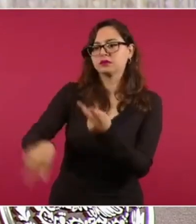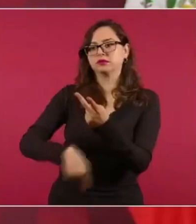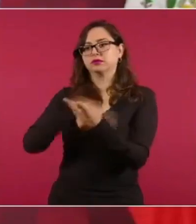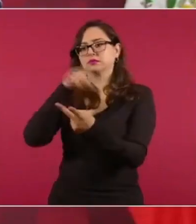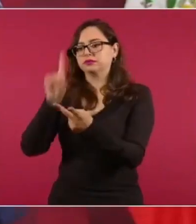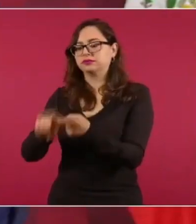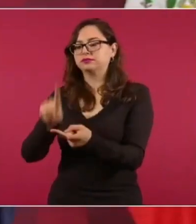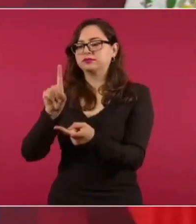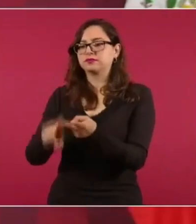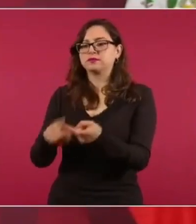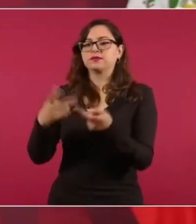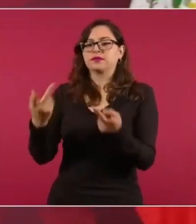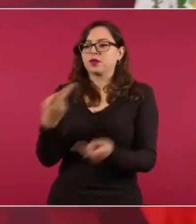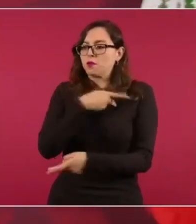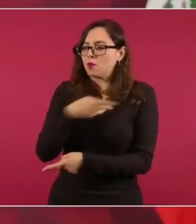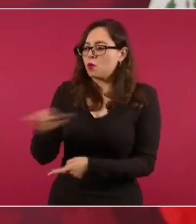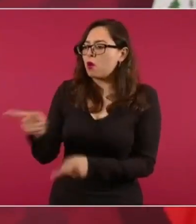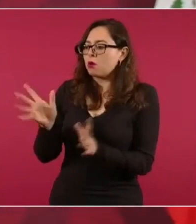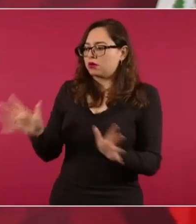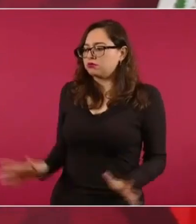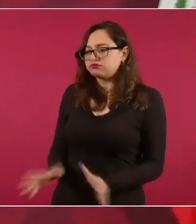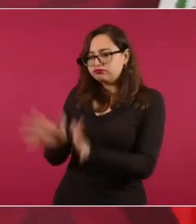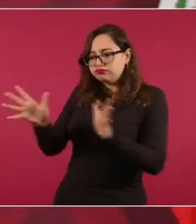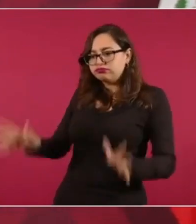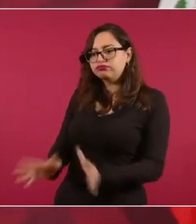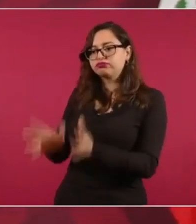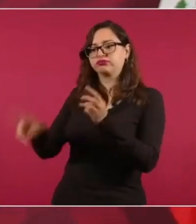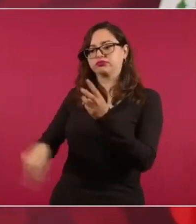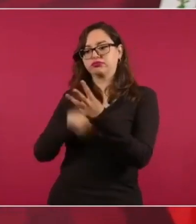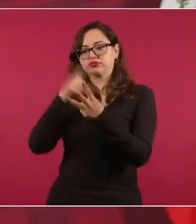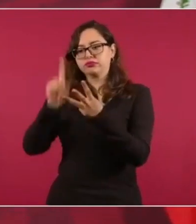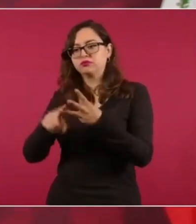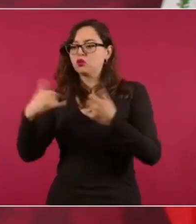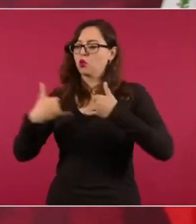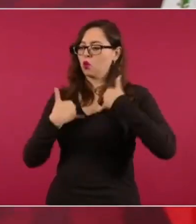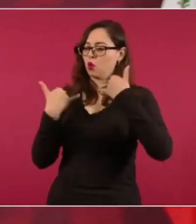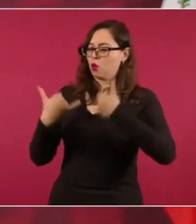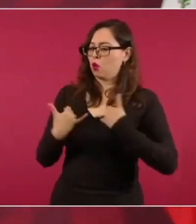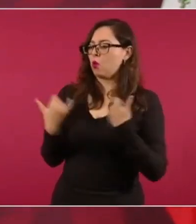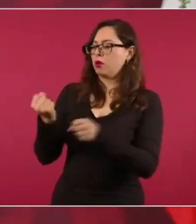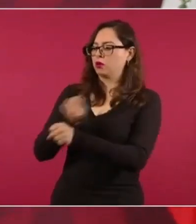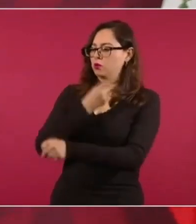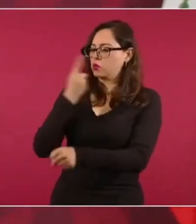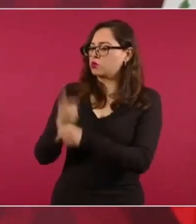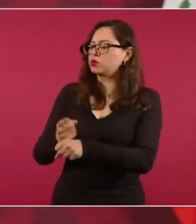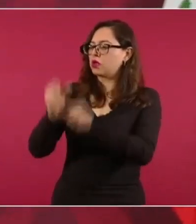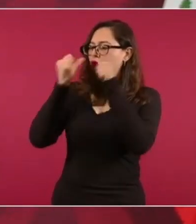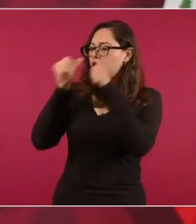para darle preferencia a los pobres, para atender a los jóvenes.